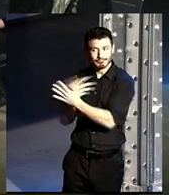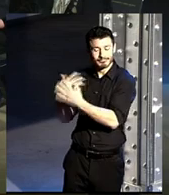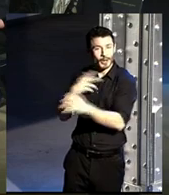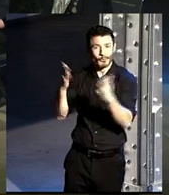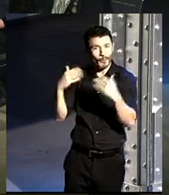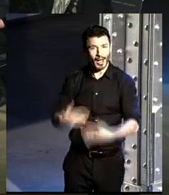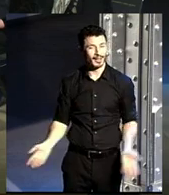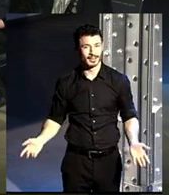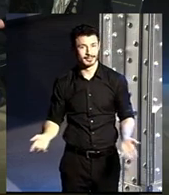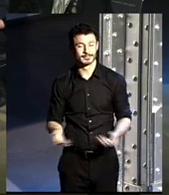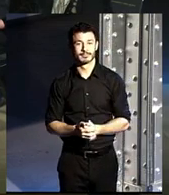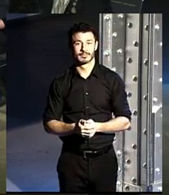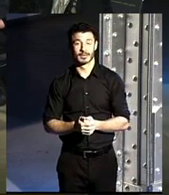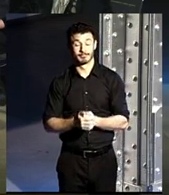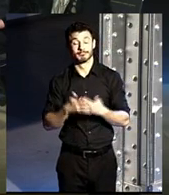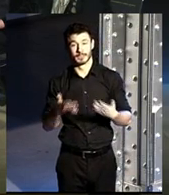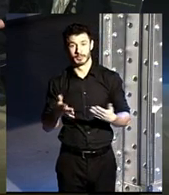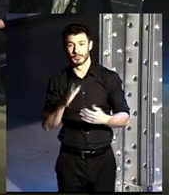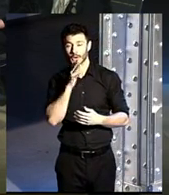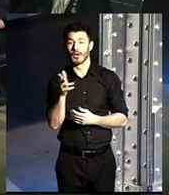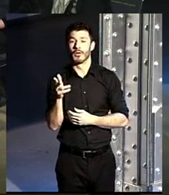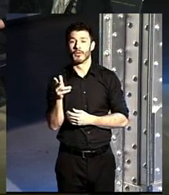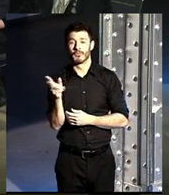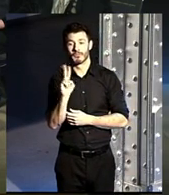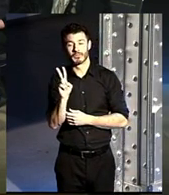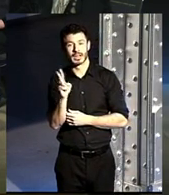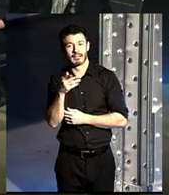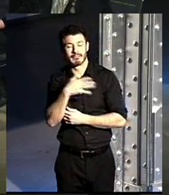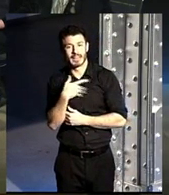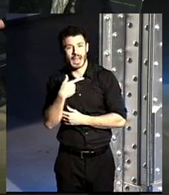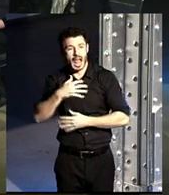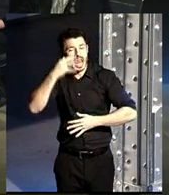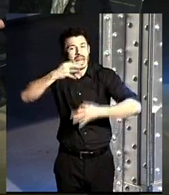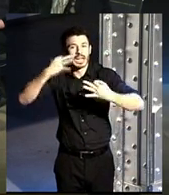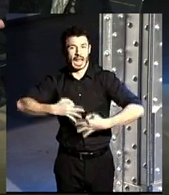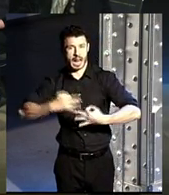porque él era muy escrupuloso justamente en mantener porque esa es dosis verisímil. de verosimilitud.